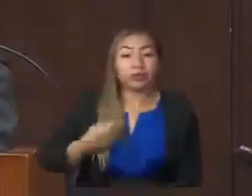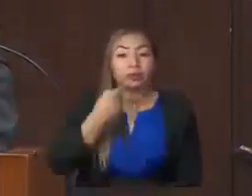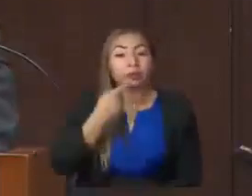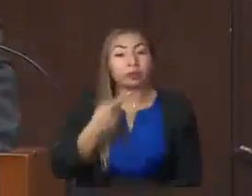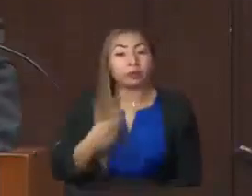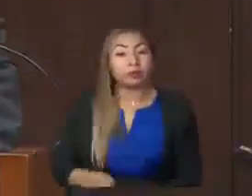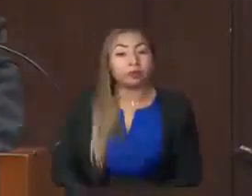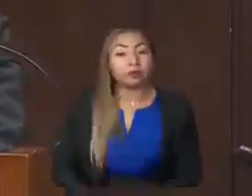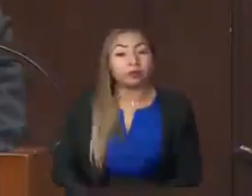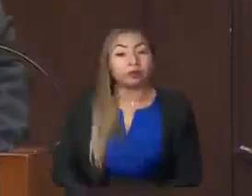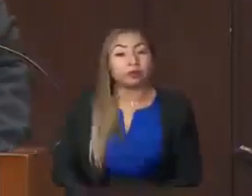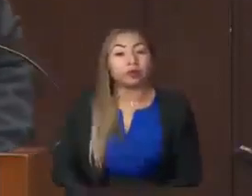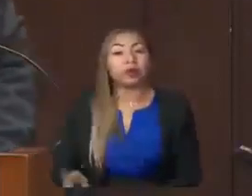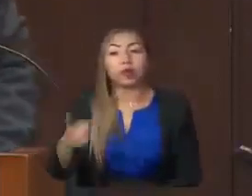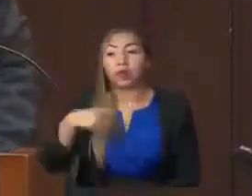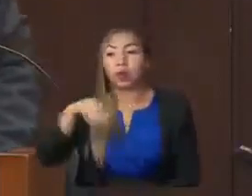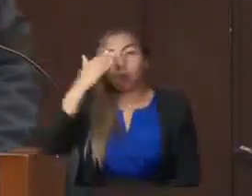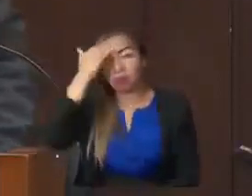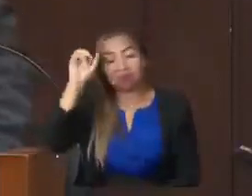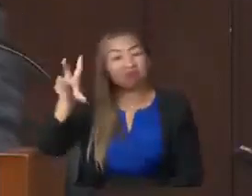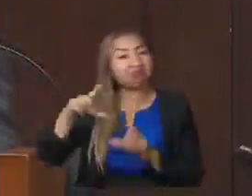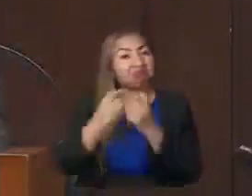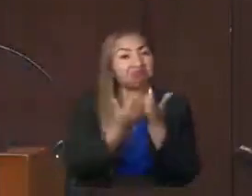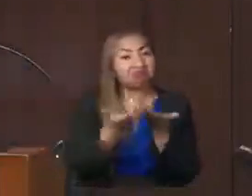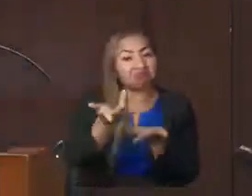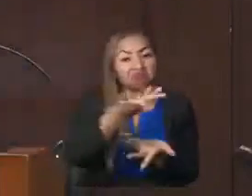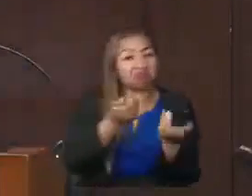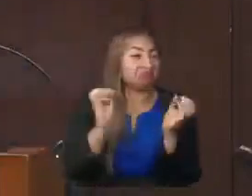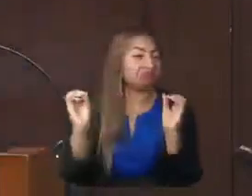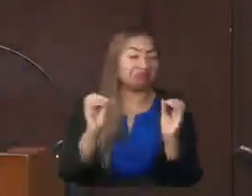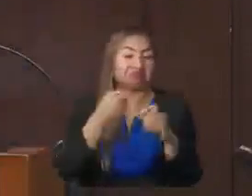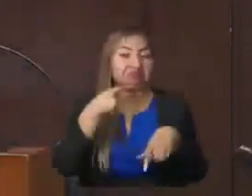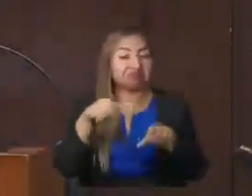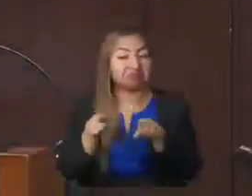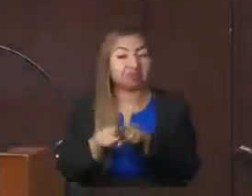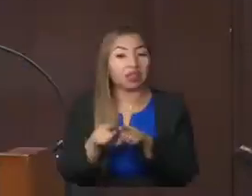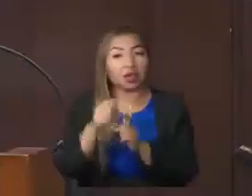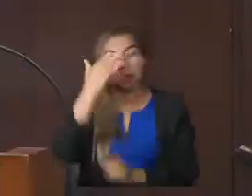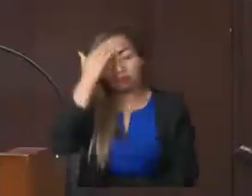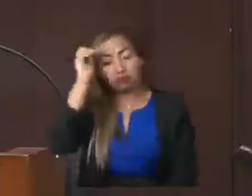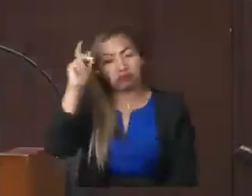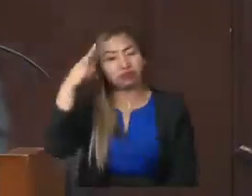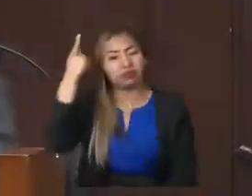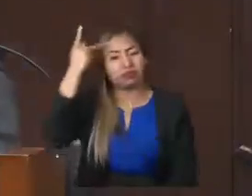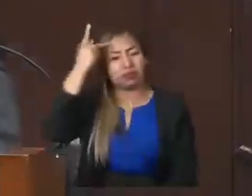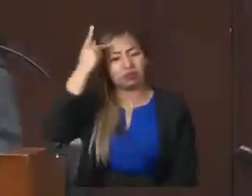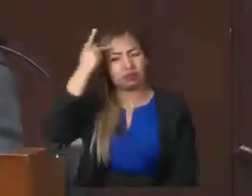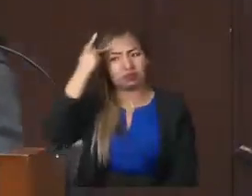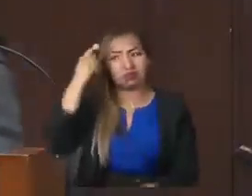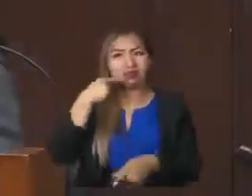Porque no tienen convocatoria. Así que la política es local.